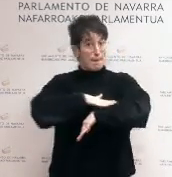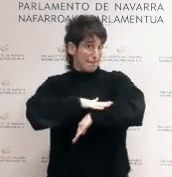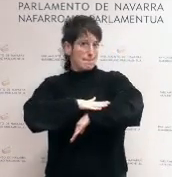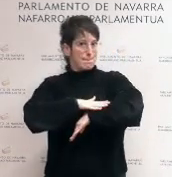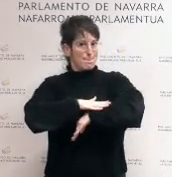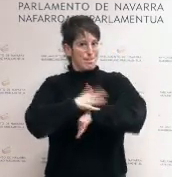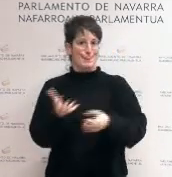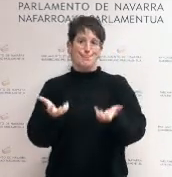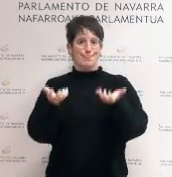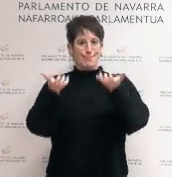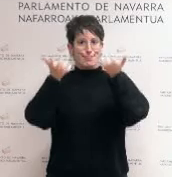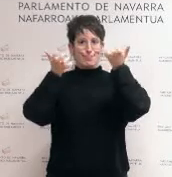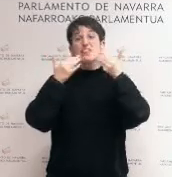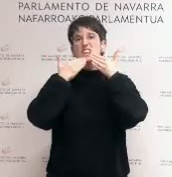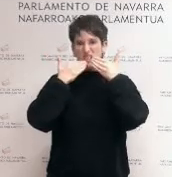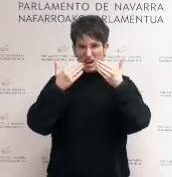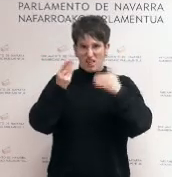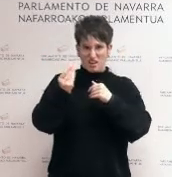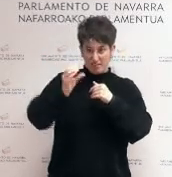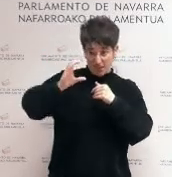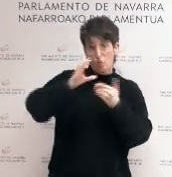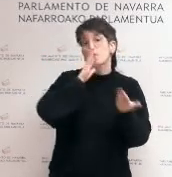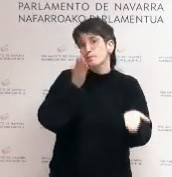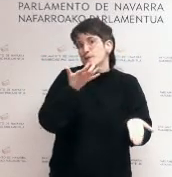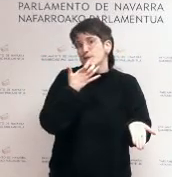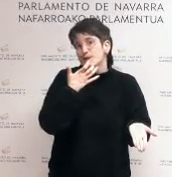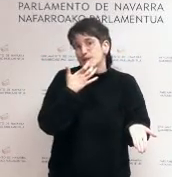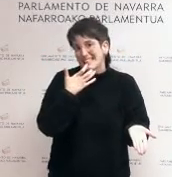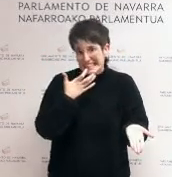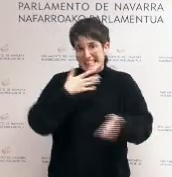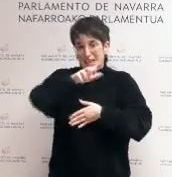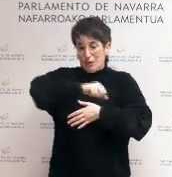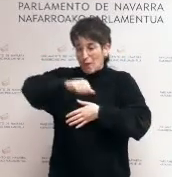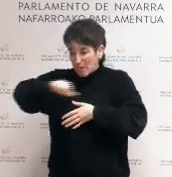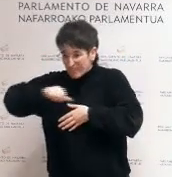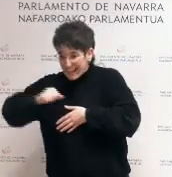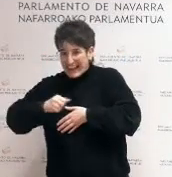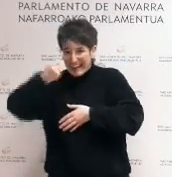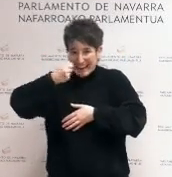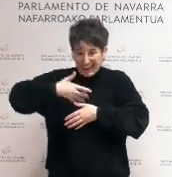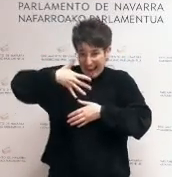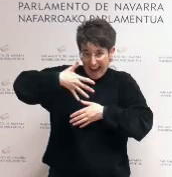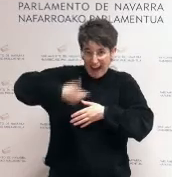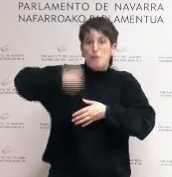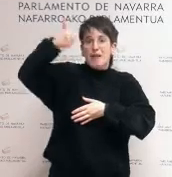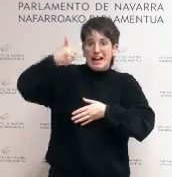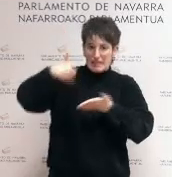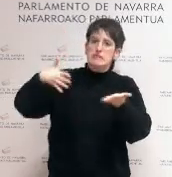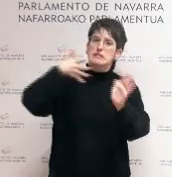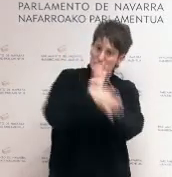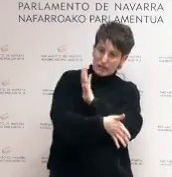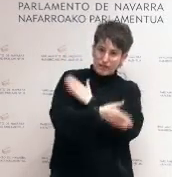con la inflación, pues al encarecerse el consumo, aumenta la recaudación, aumentan